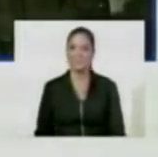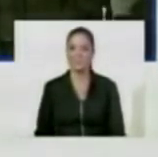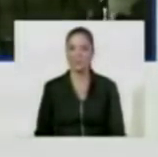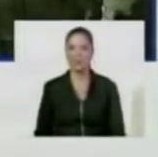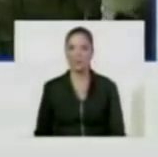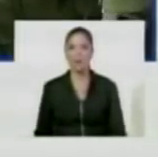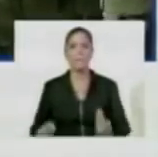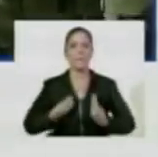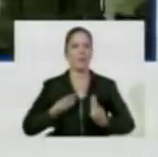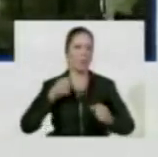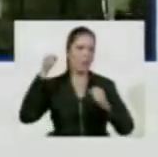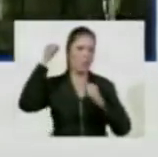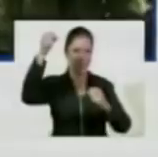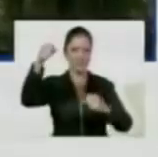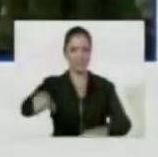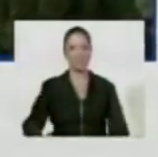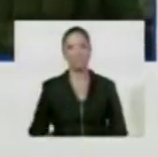¡Viviremos y venceremos!